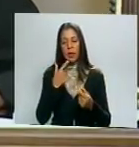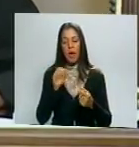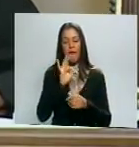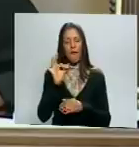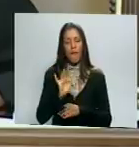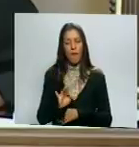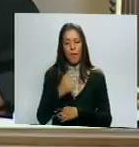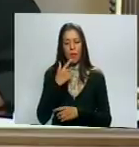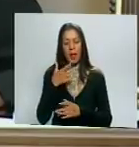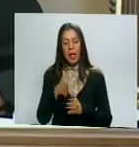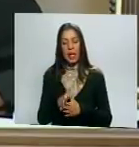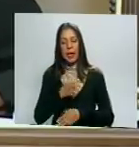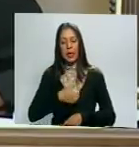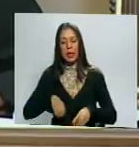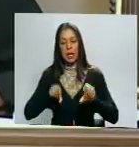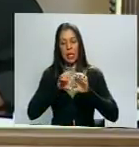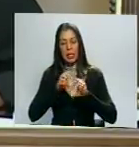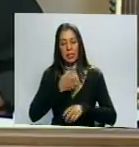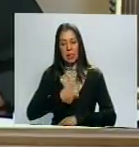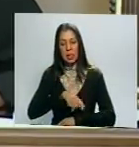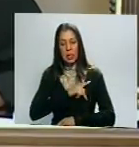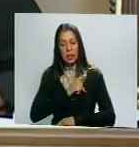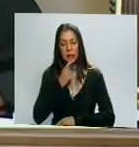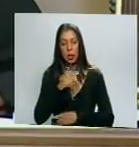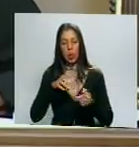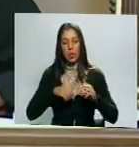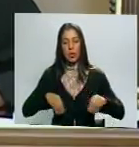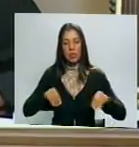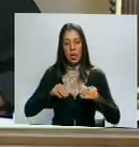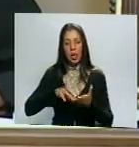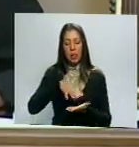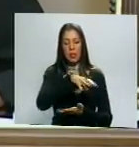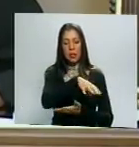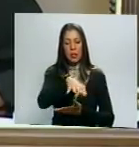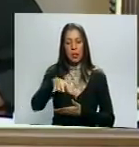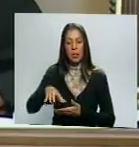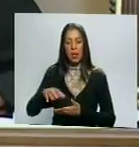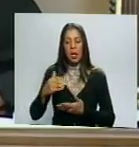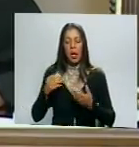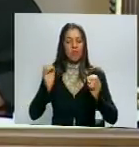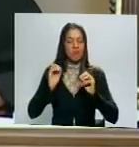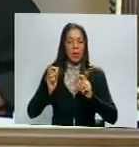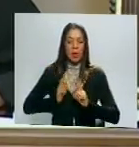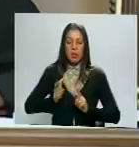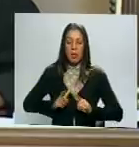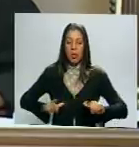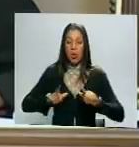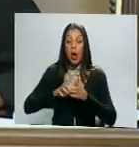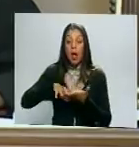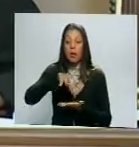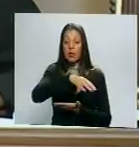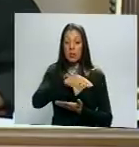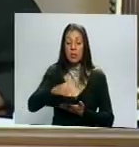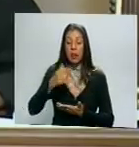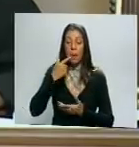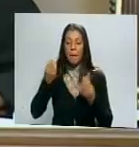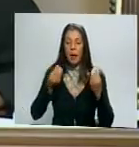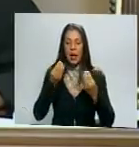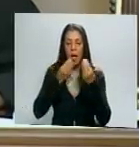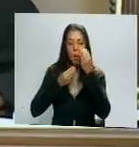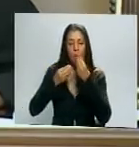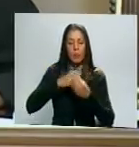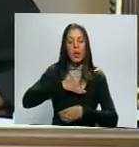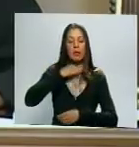y territorial, conformado a escala local o sectorial para la producción, el abastecimiento y la distribución de